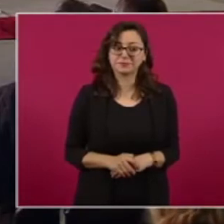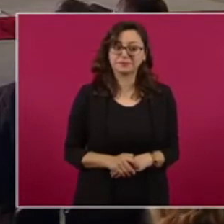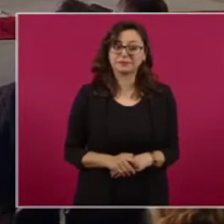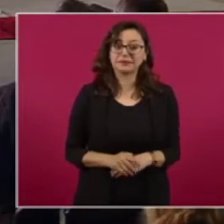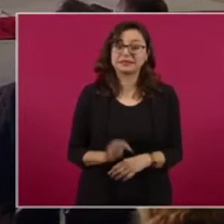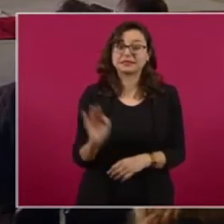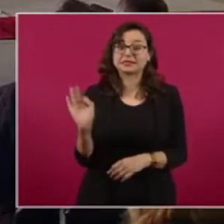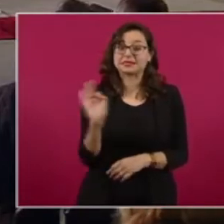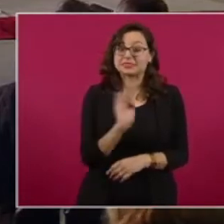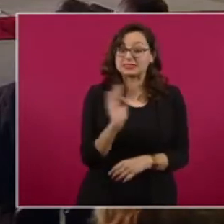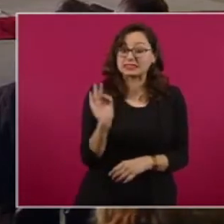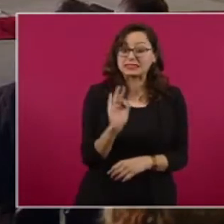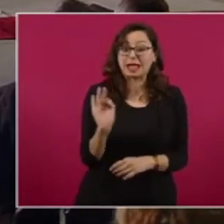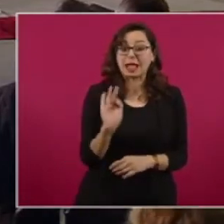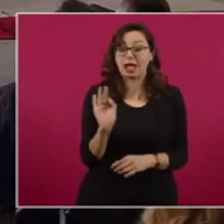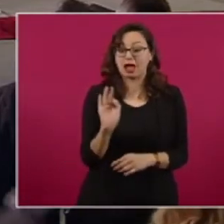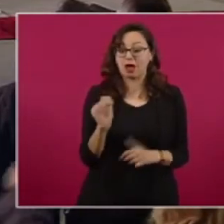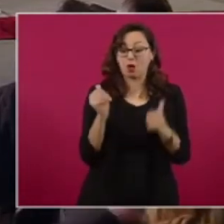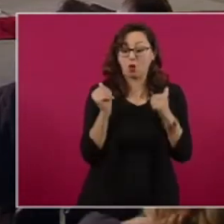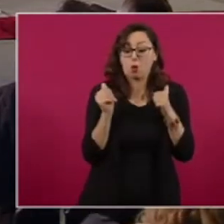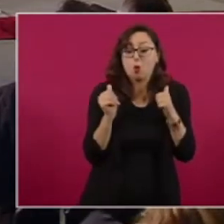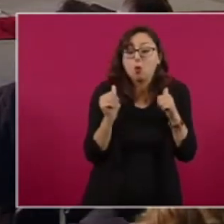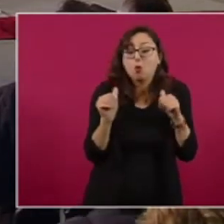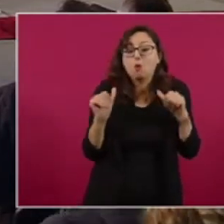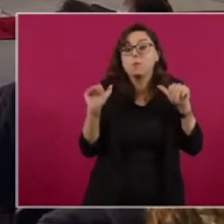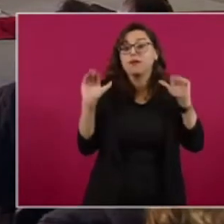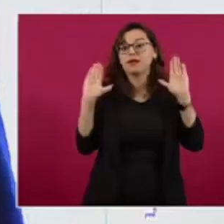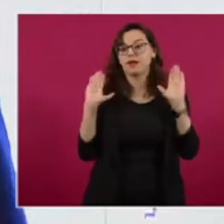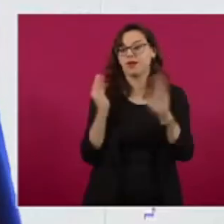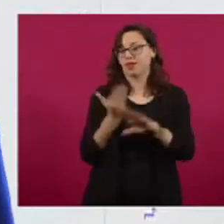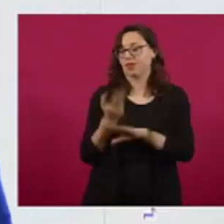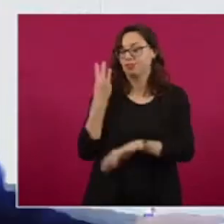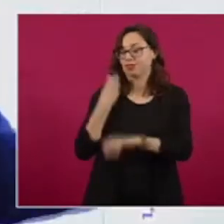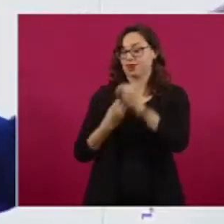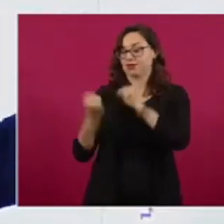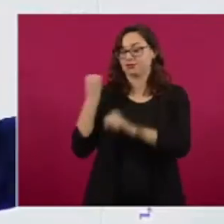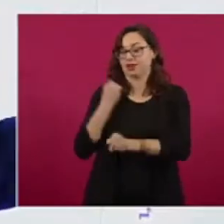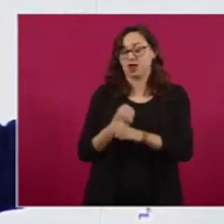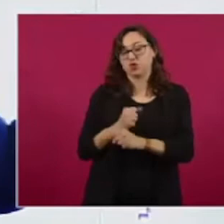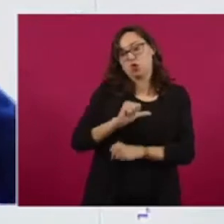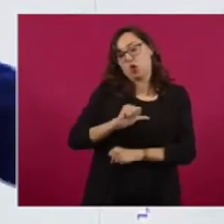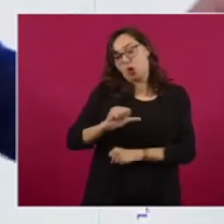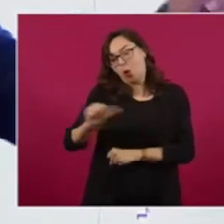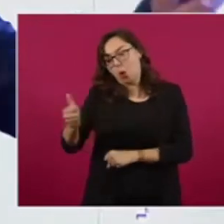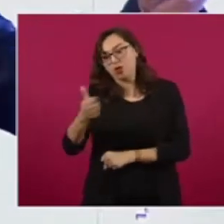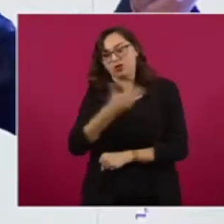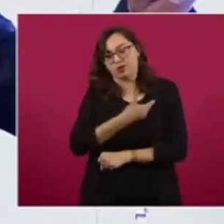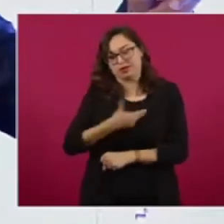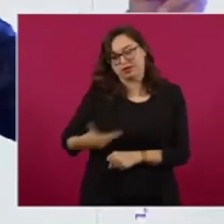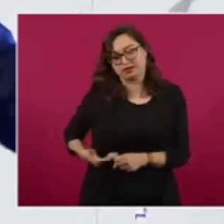que si ellos hubiesen ganado, si hubiese continuado